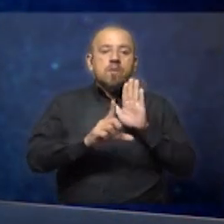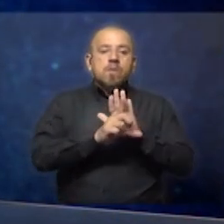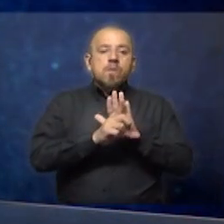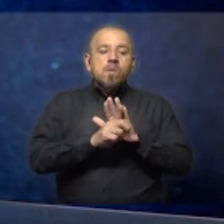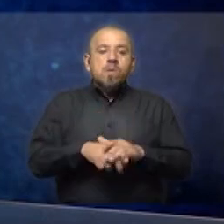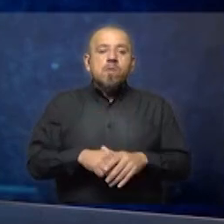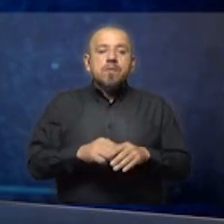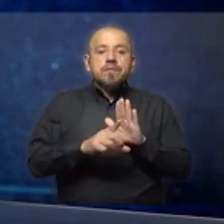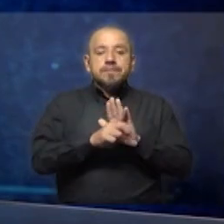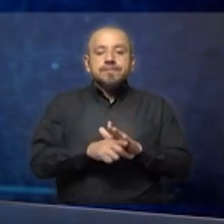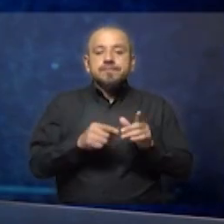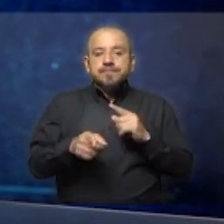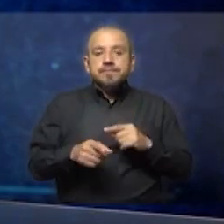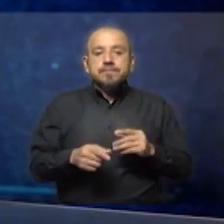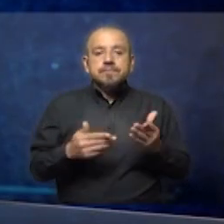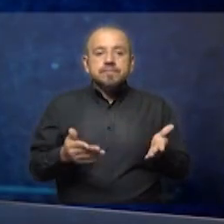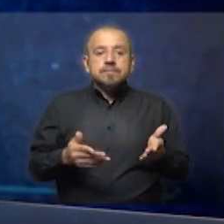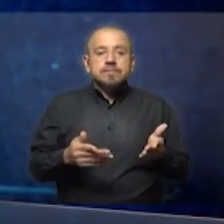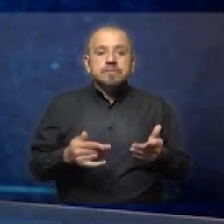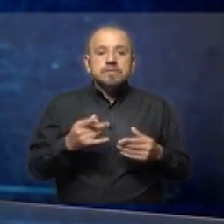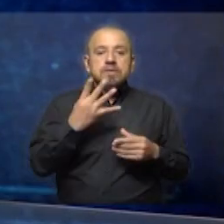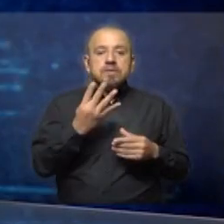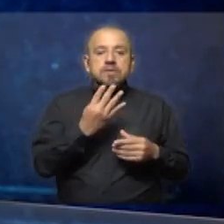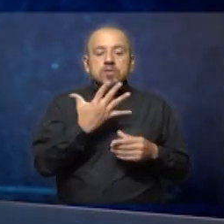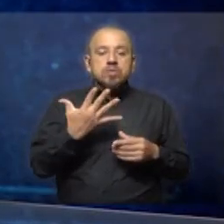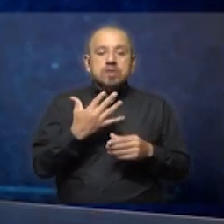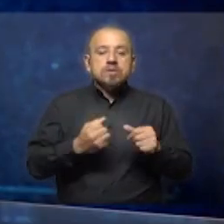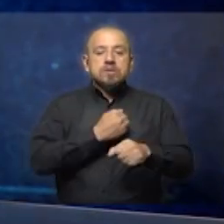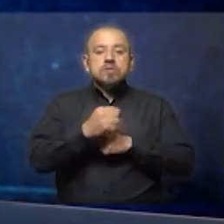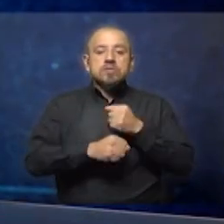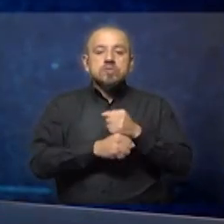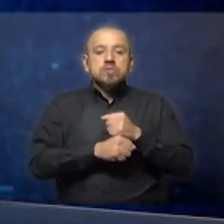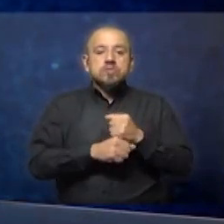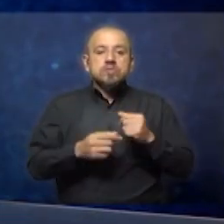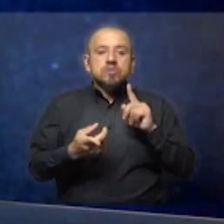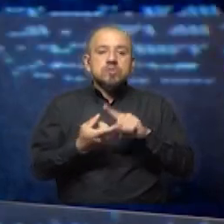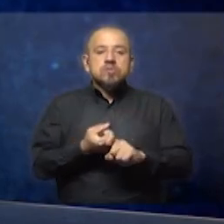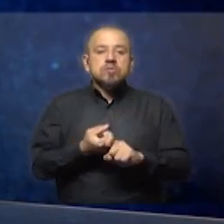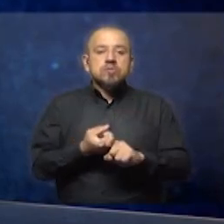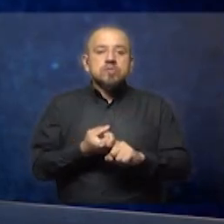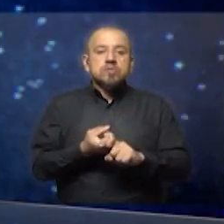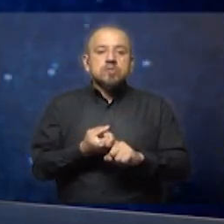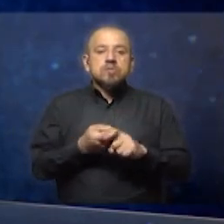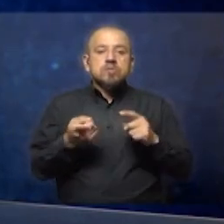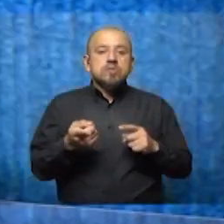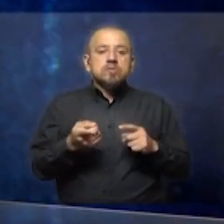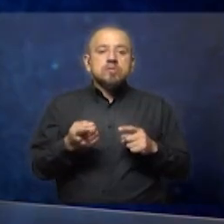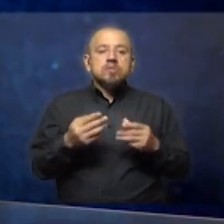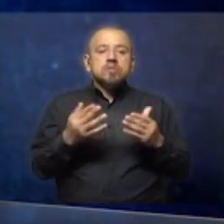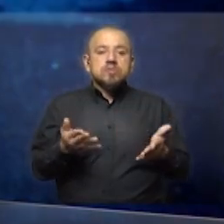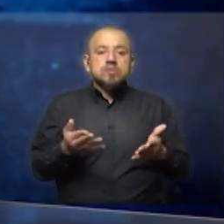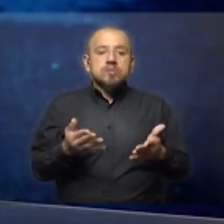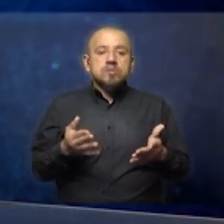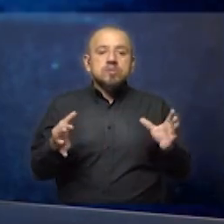pensar en una ley de este tipo a tan sólo 45 años de que el matrimonio haya sido concebido como